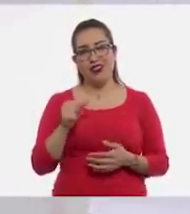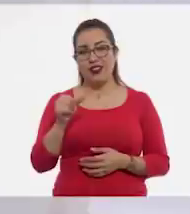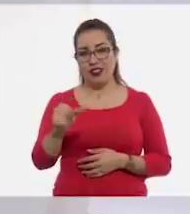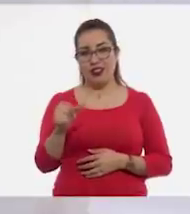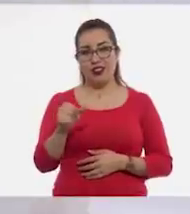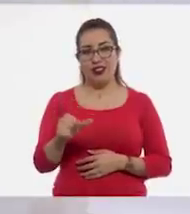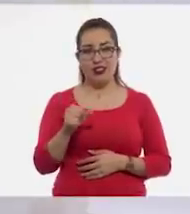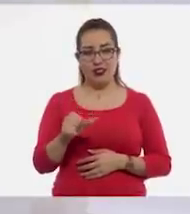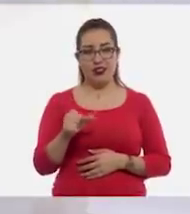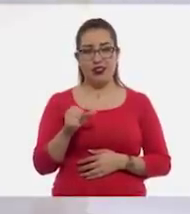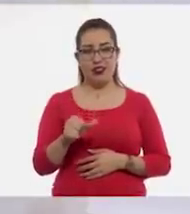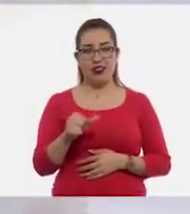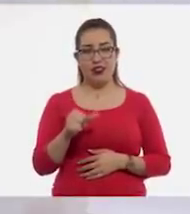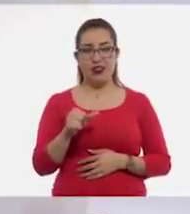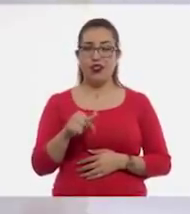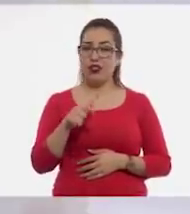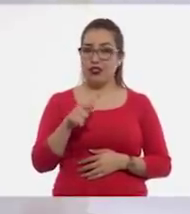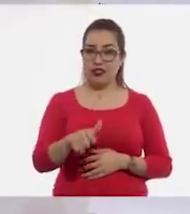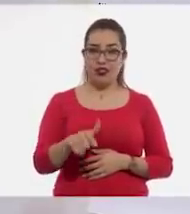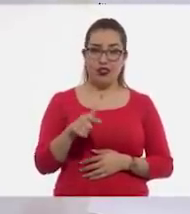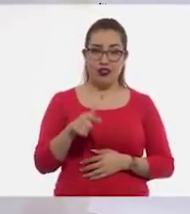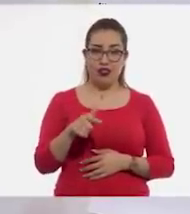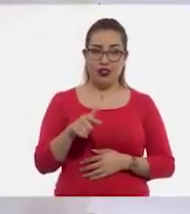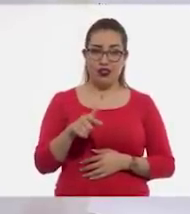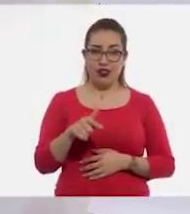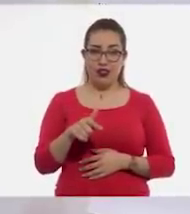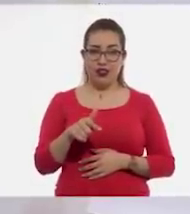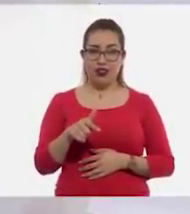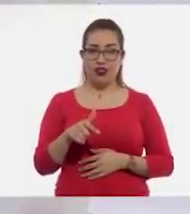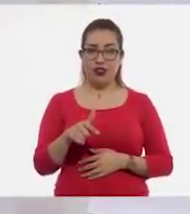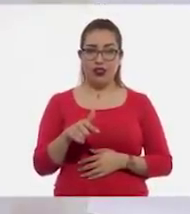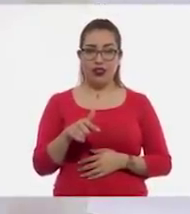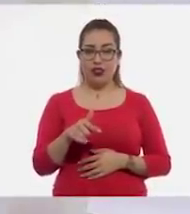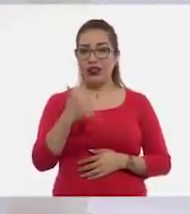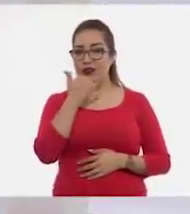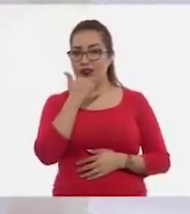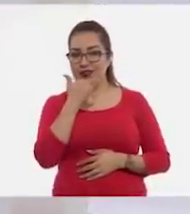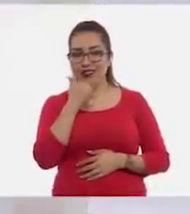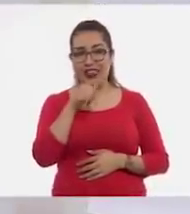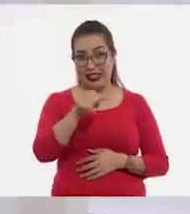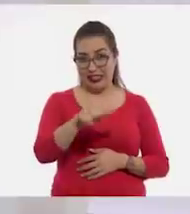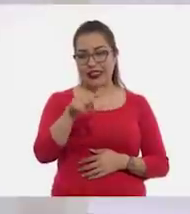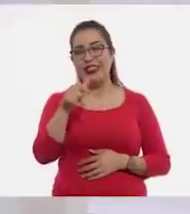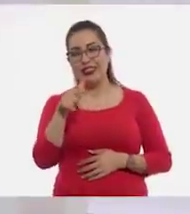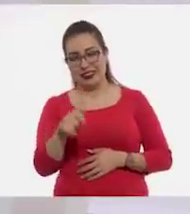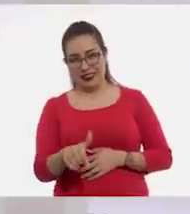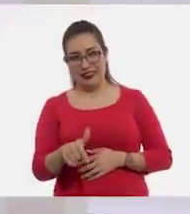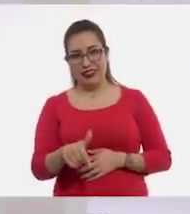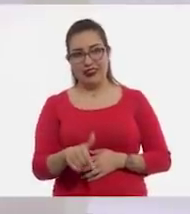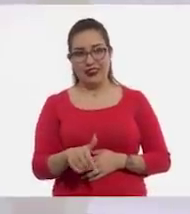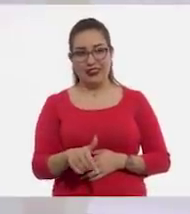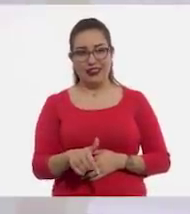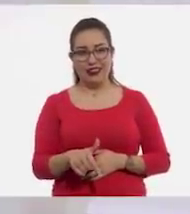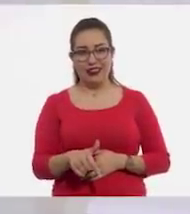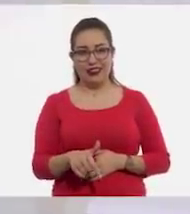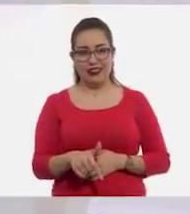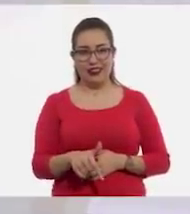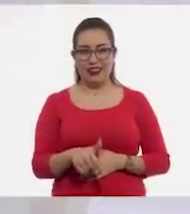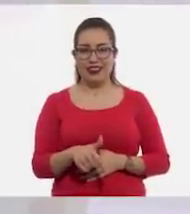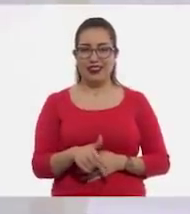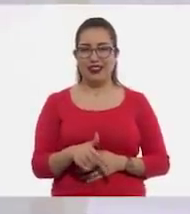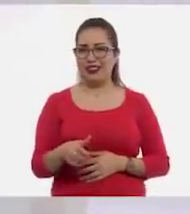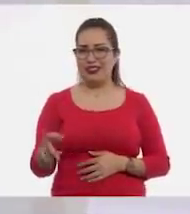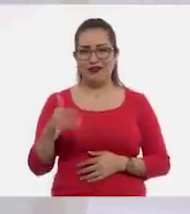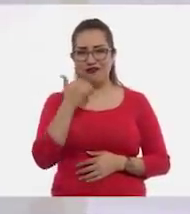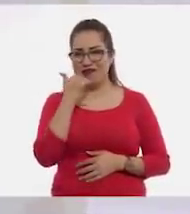¡Ánimo, ranita, tú puedes! ¡16! ¡17! ¡Ah, 17! Tienes toda la razón. Es que con tanto ajetreo, la